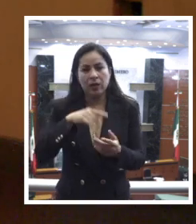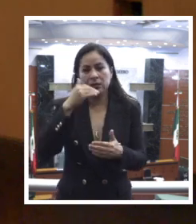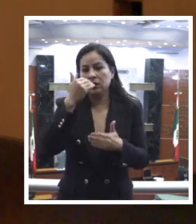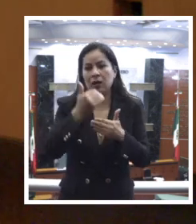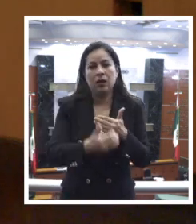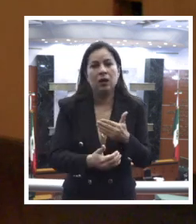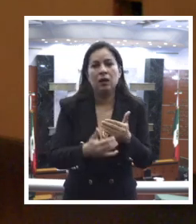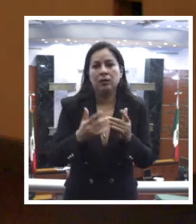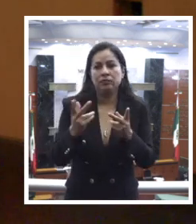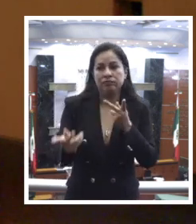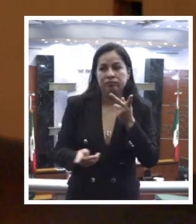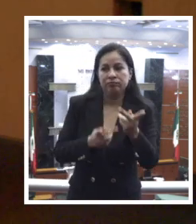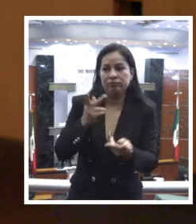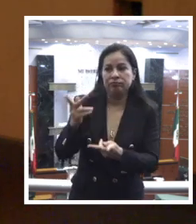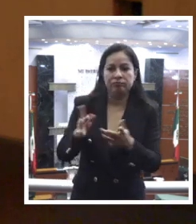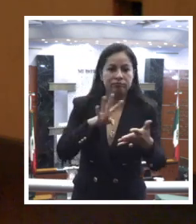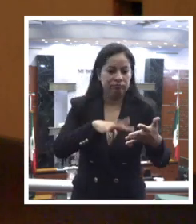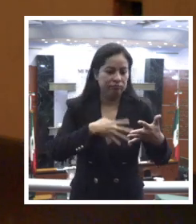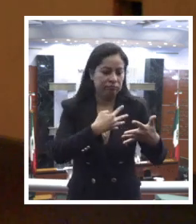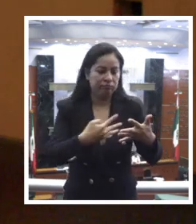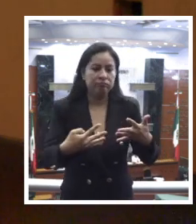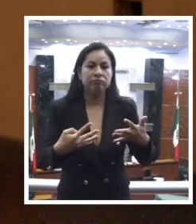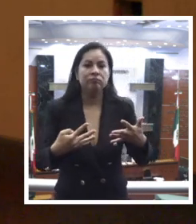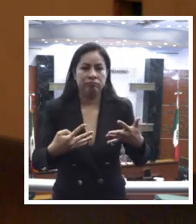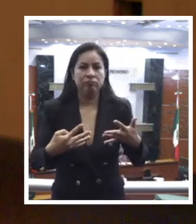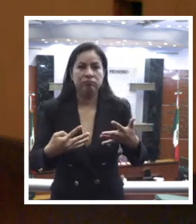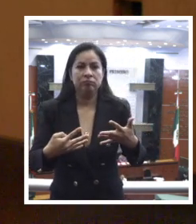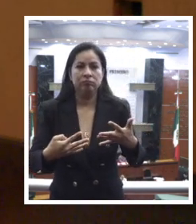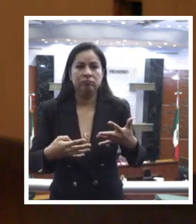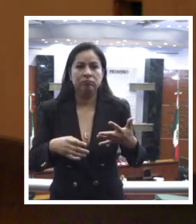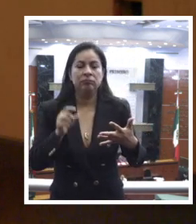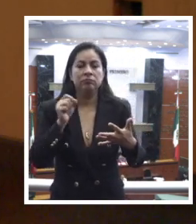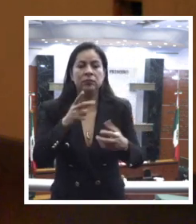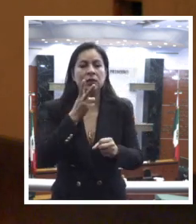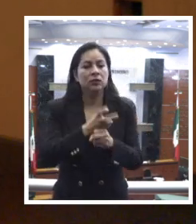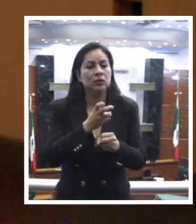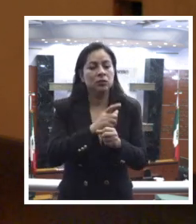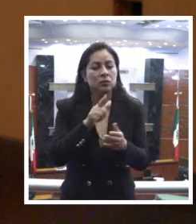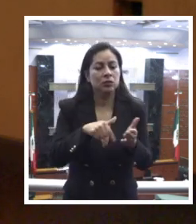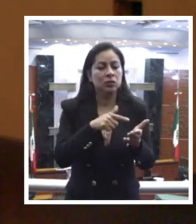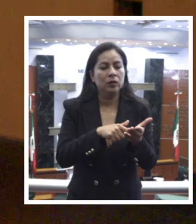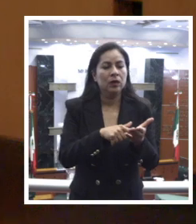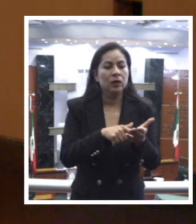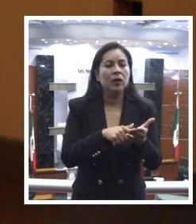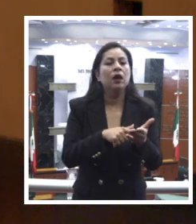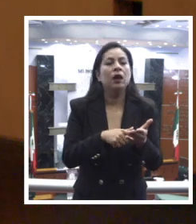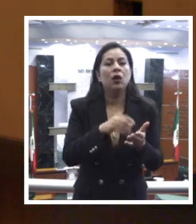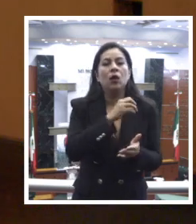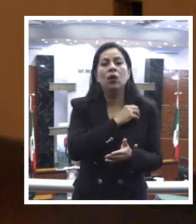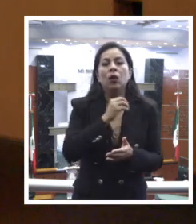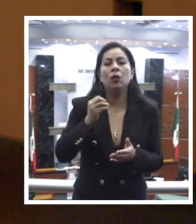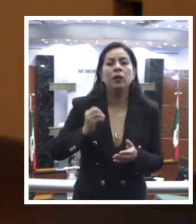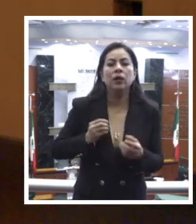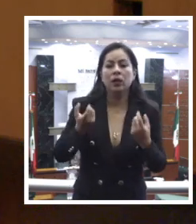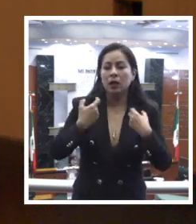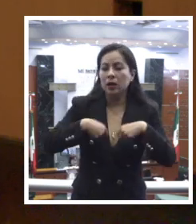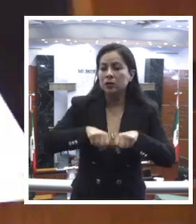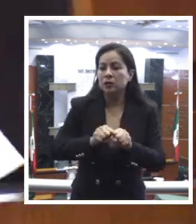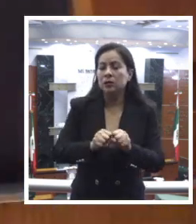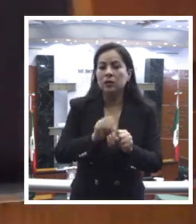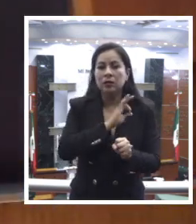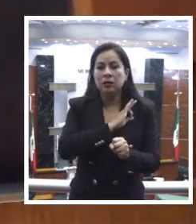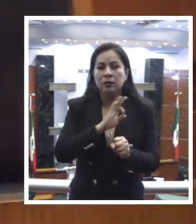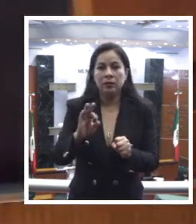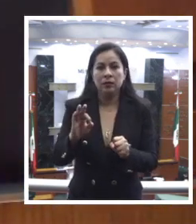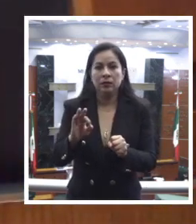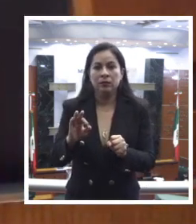los censos en las instituciones. En segundo lugar, obligar a la aseguradora para que